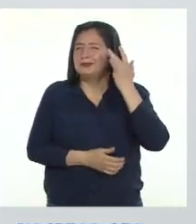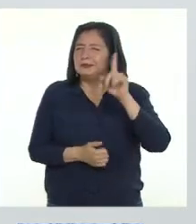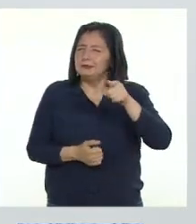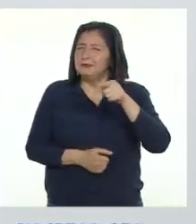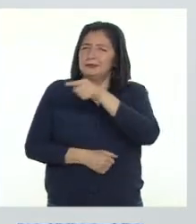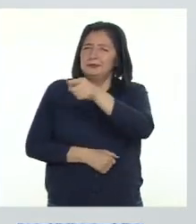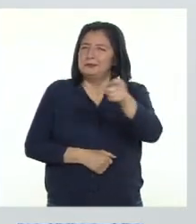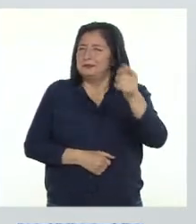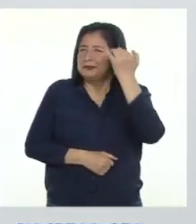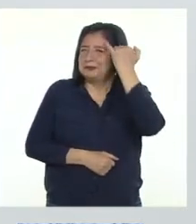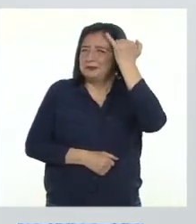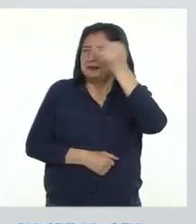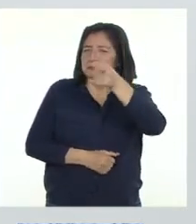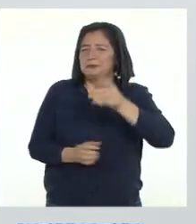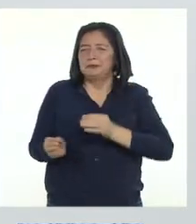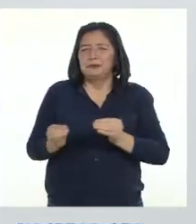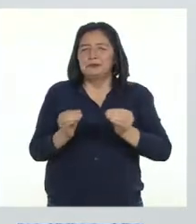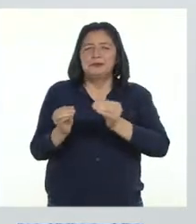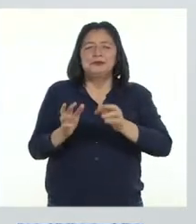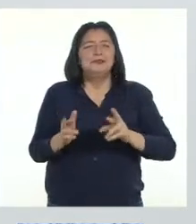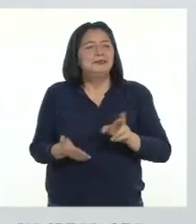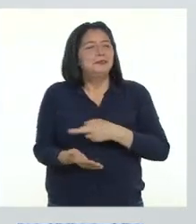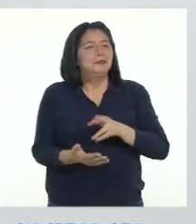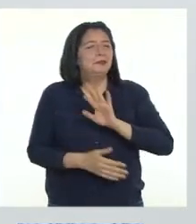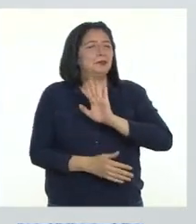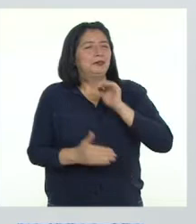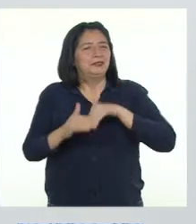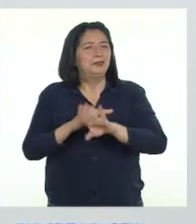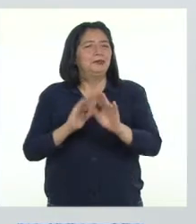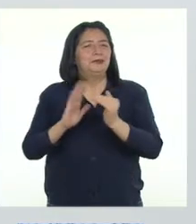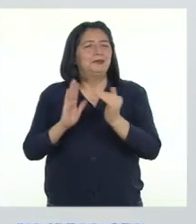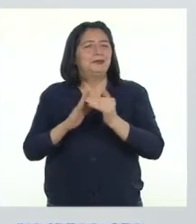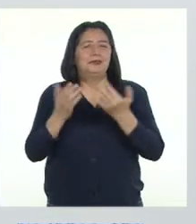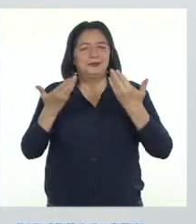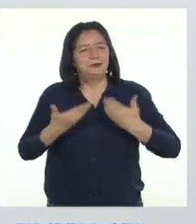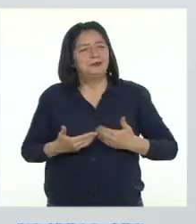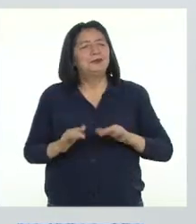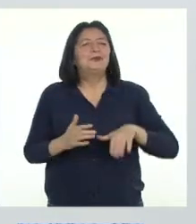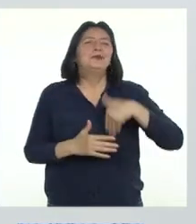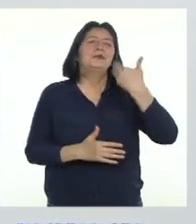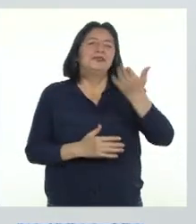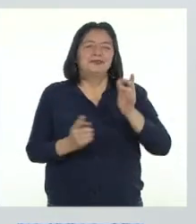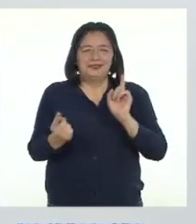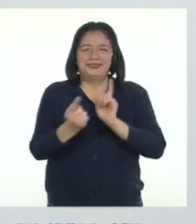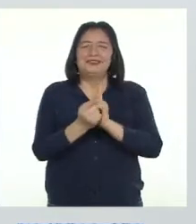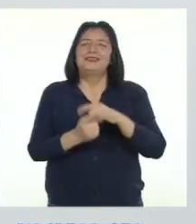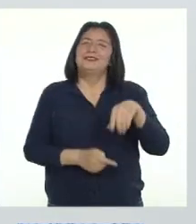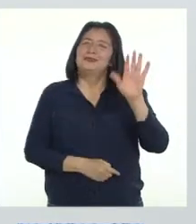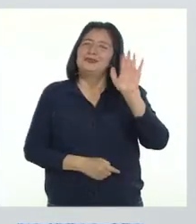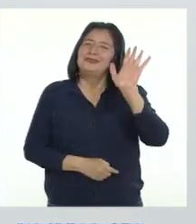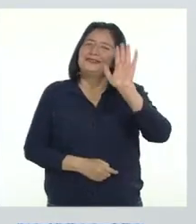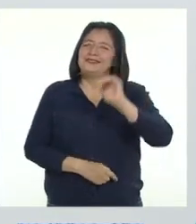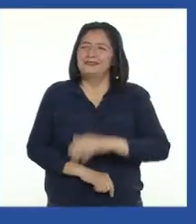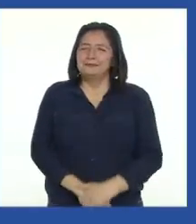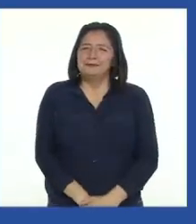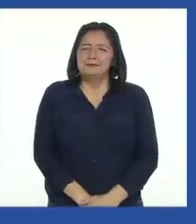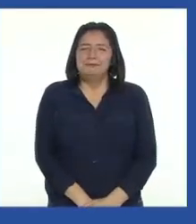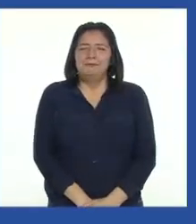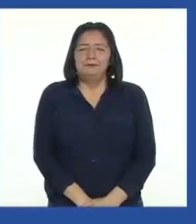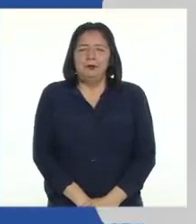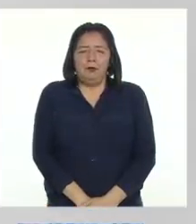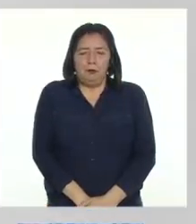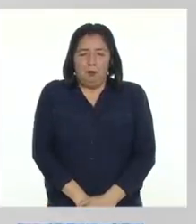los reto a crear movimientos y ritmos desde su casa. Conmigo ya será para otra ocasión. Nos vemos pronto.